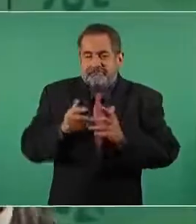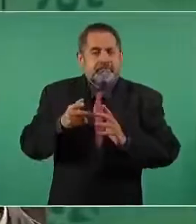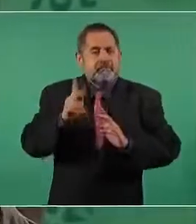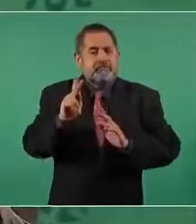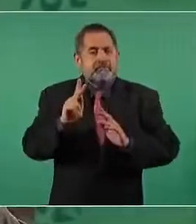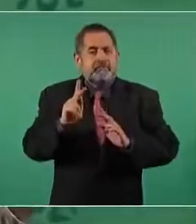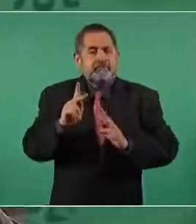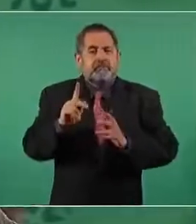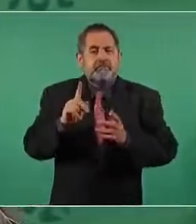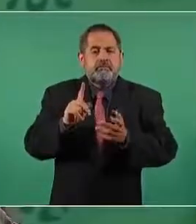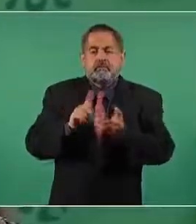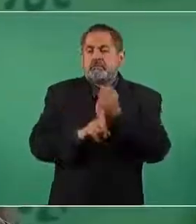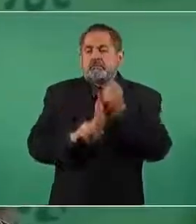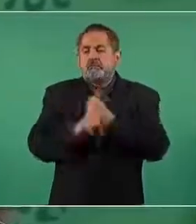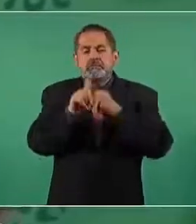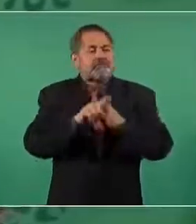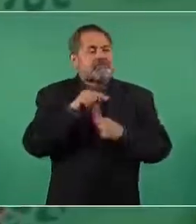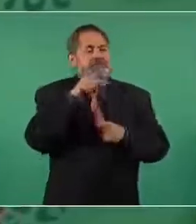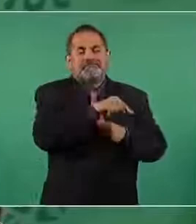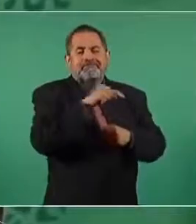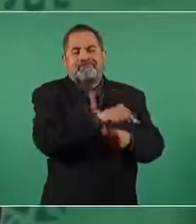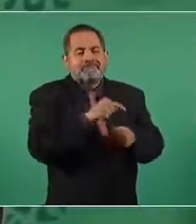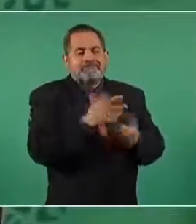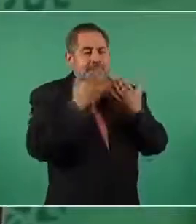no es un problema, es un problema estructural.